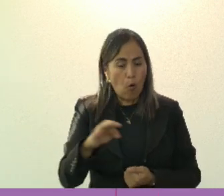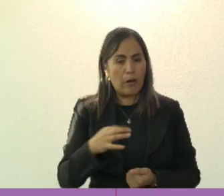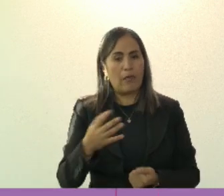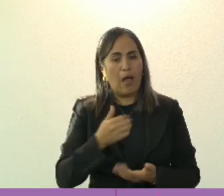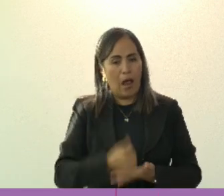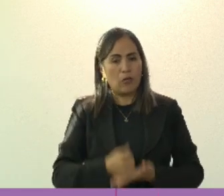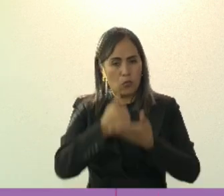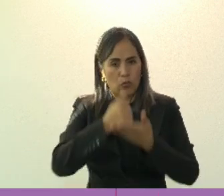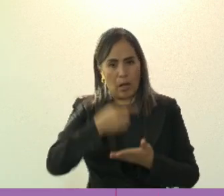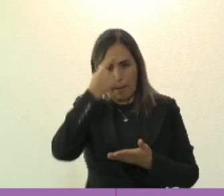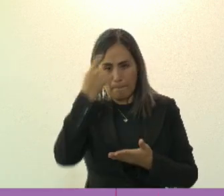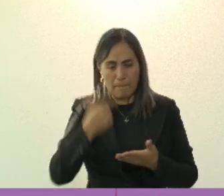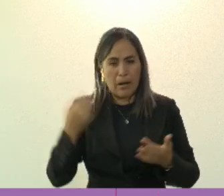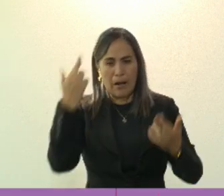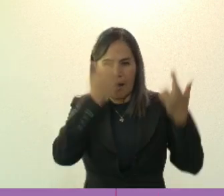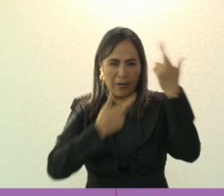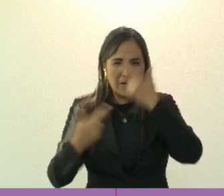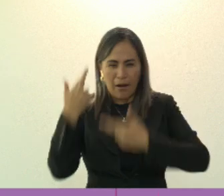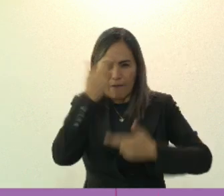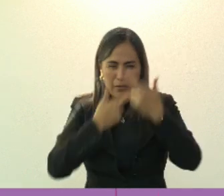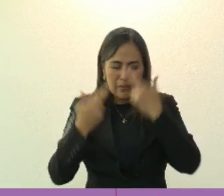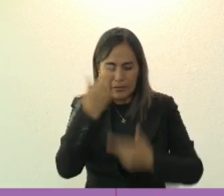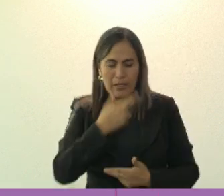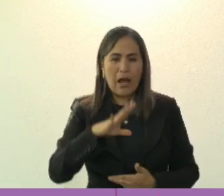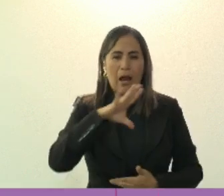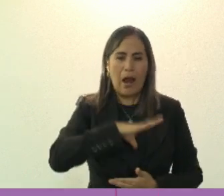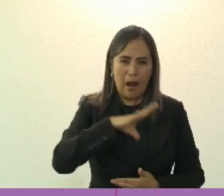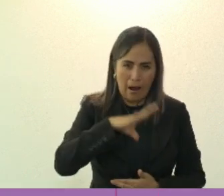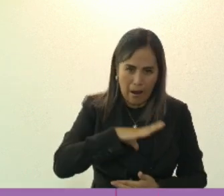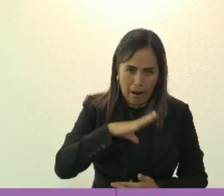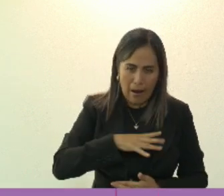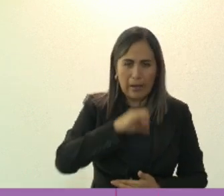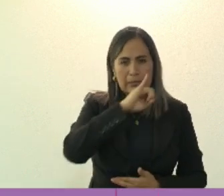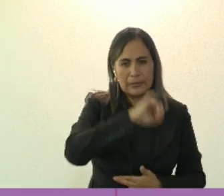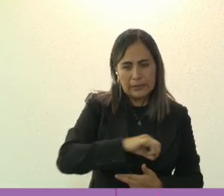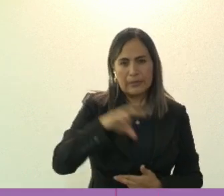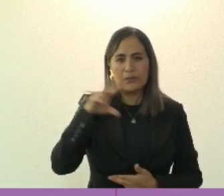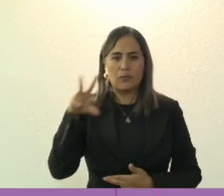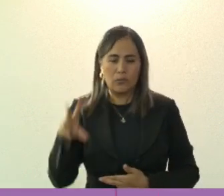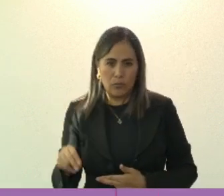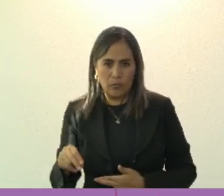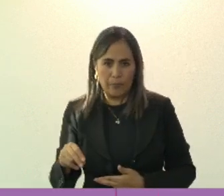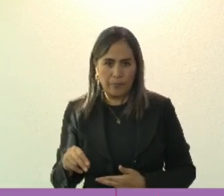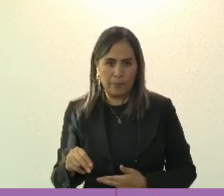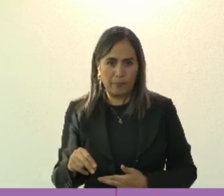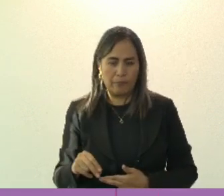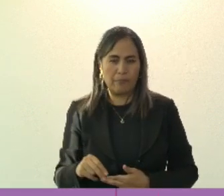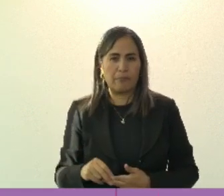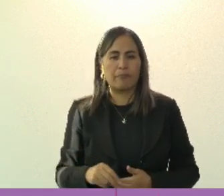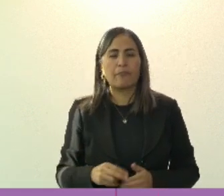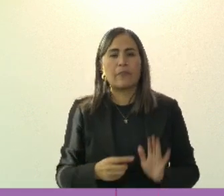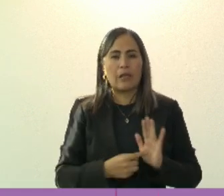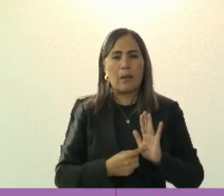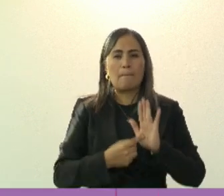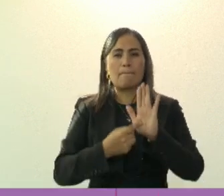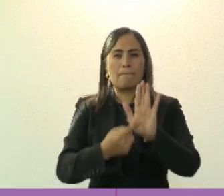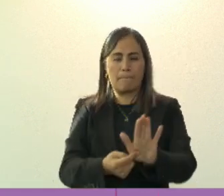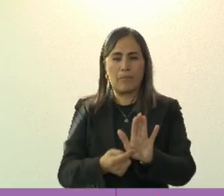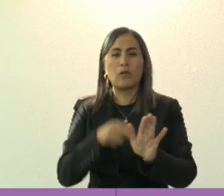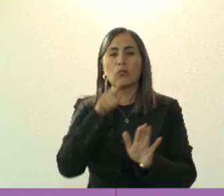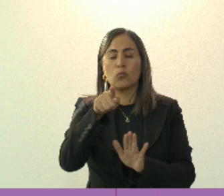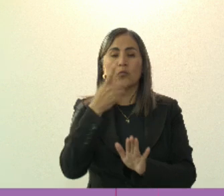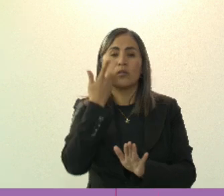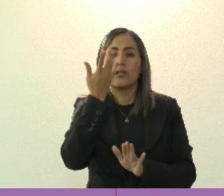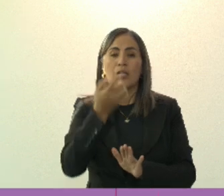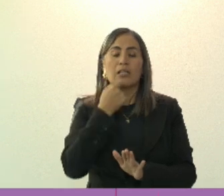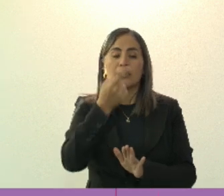revisar ahora la existencia, la presencia o no presencia de una buena referencia de lo que tú estás